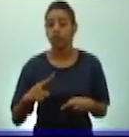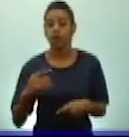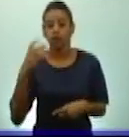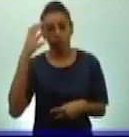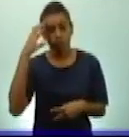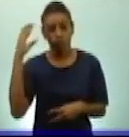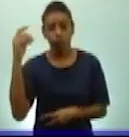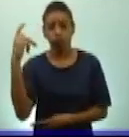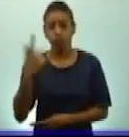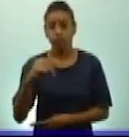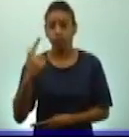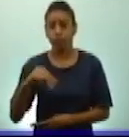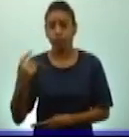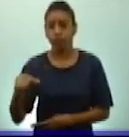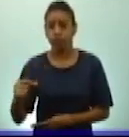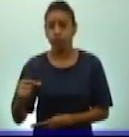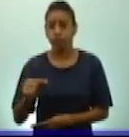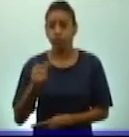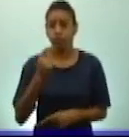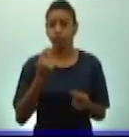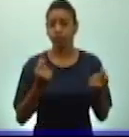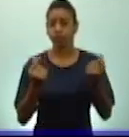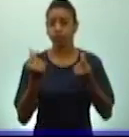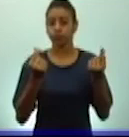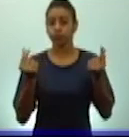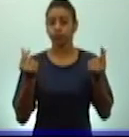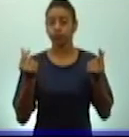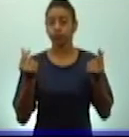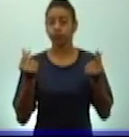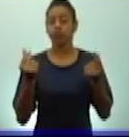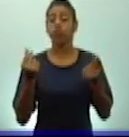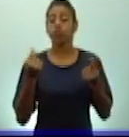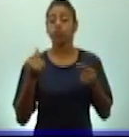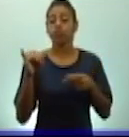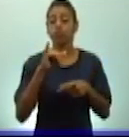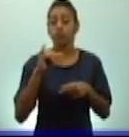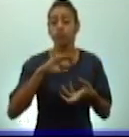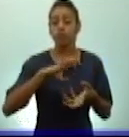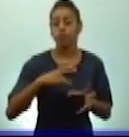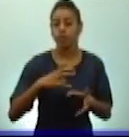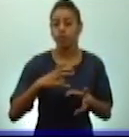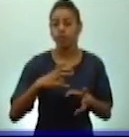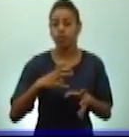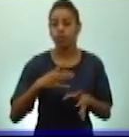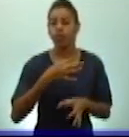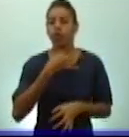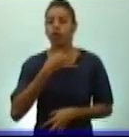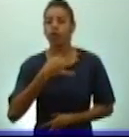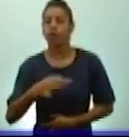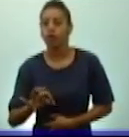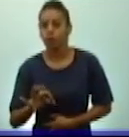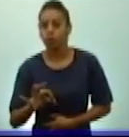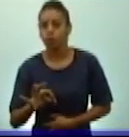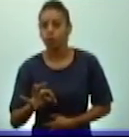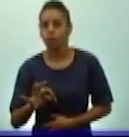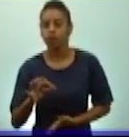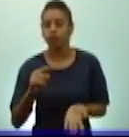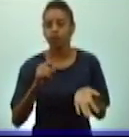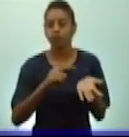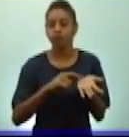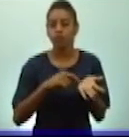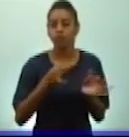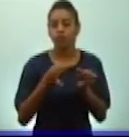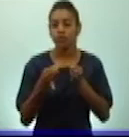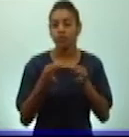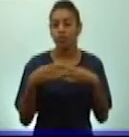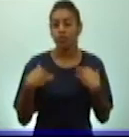burguesía nativa y el imperialismo, y de igual manera los ejemplos que aparecen en función